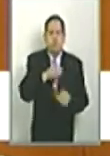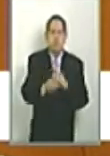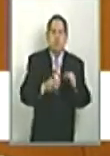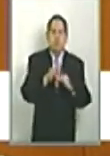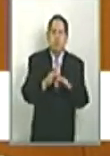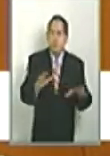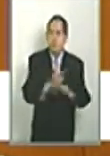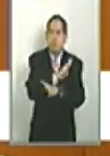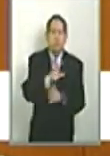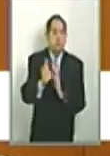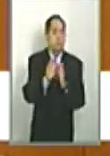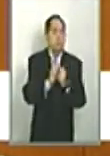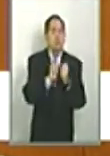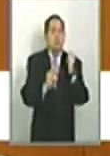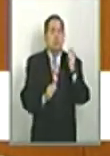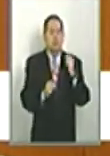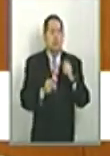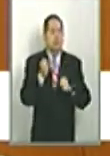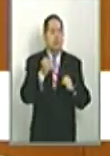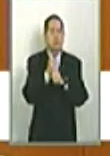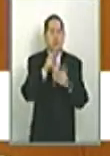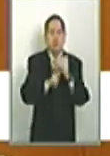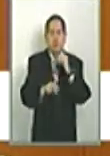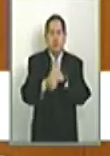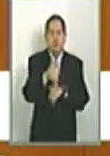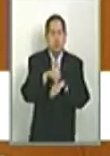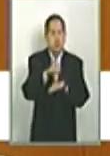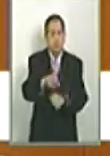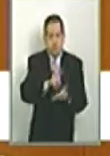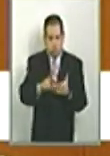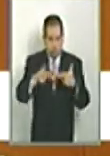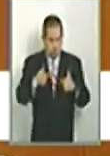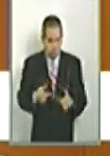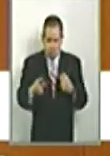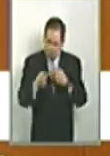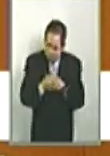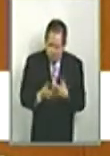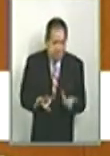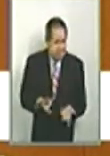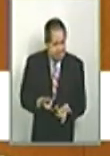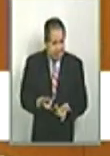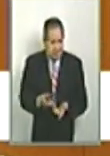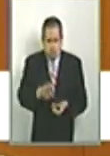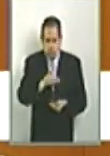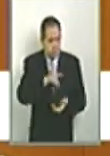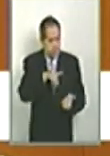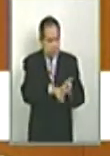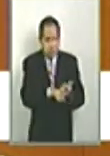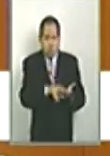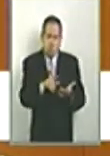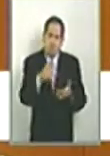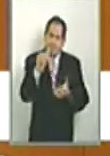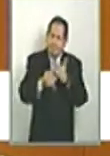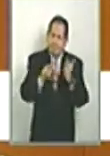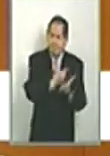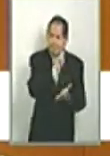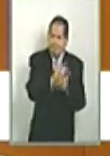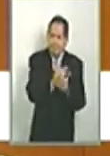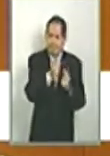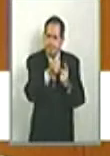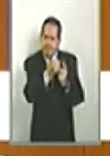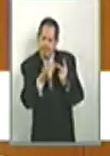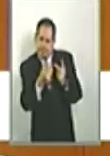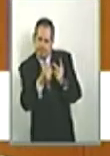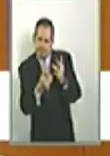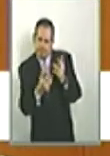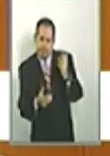reforma constitucional de 2011 en materia de derechos humanos al no haber expedido las leyes reglamentarias